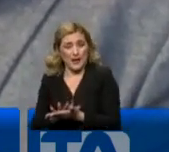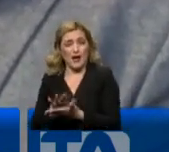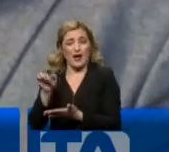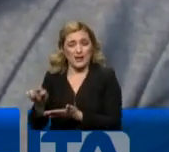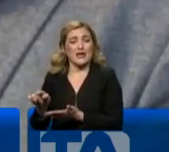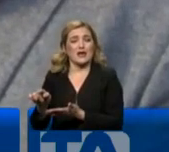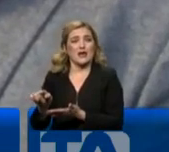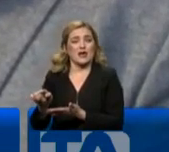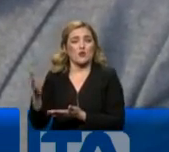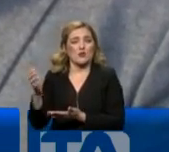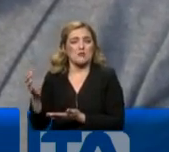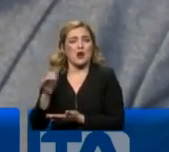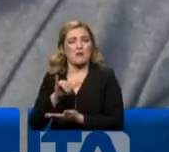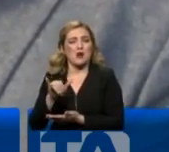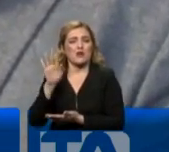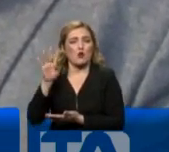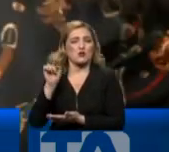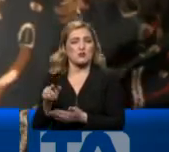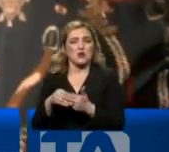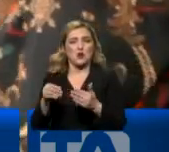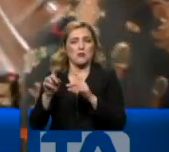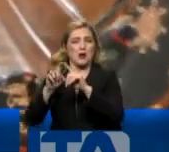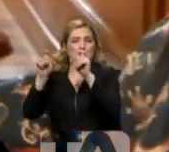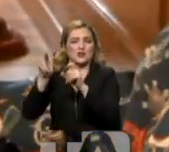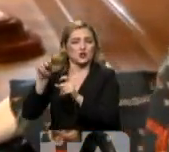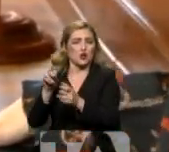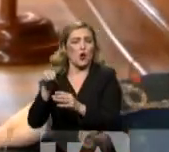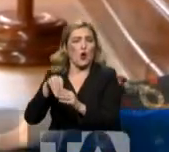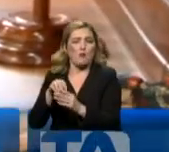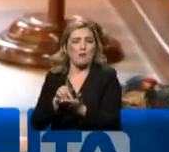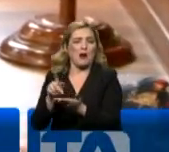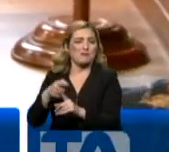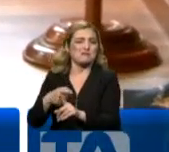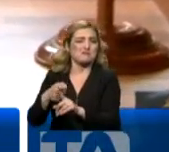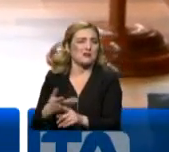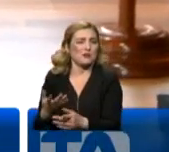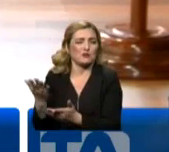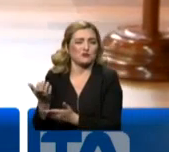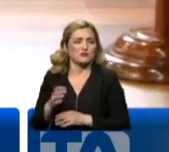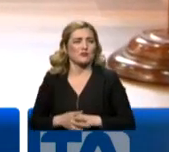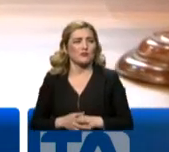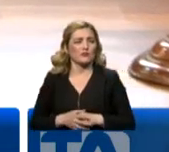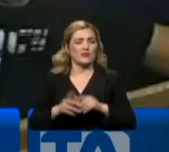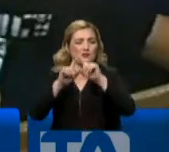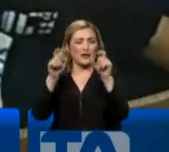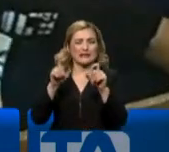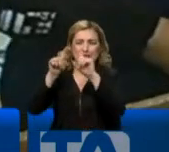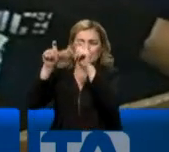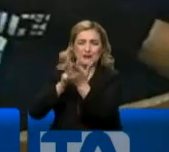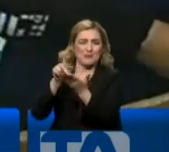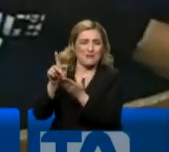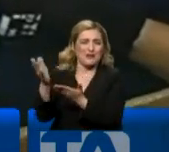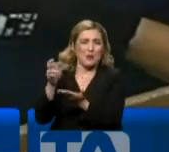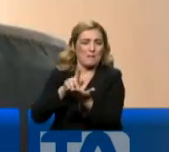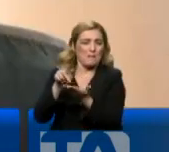el trabajador recibiría alrededor de 4 mil dólares. Pero desde el sector empresarial, la eliminación de la jubilación patronal debería